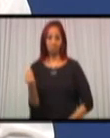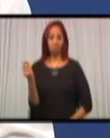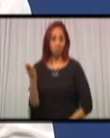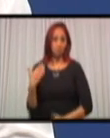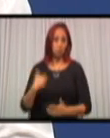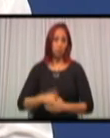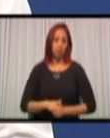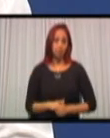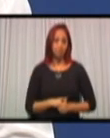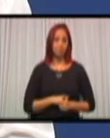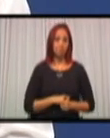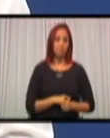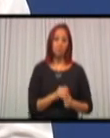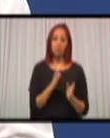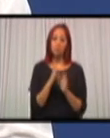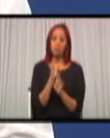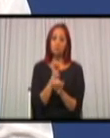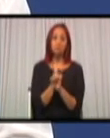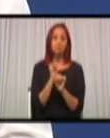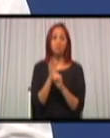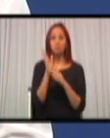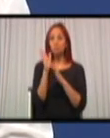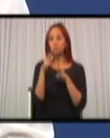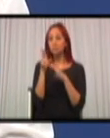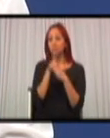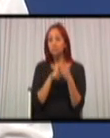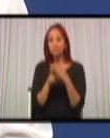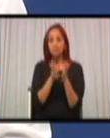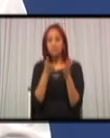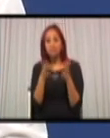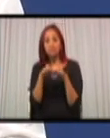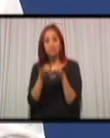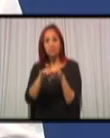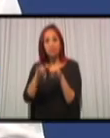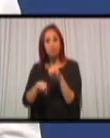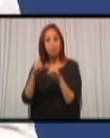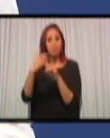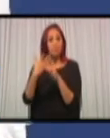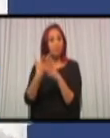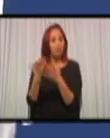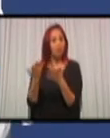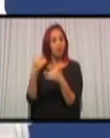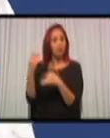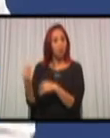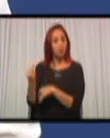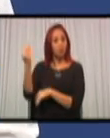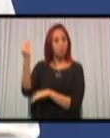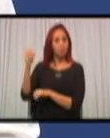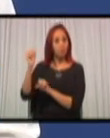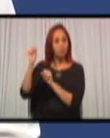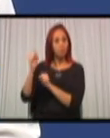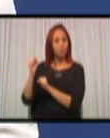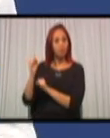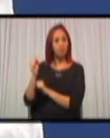No hay institutos, no hay universidad en el cantón para que el joven pueda ahí mismo ubicarse y